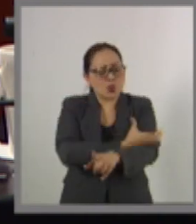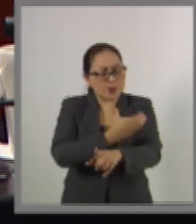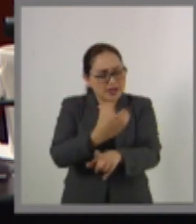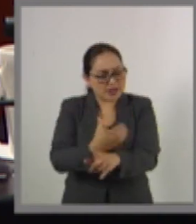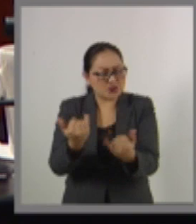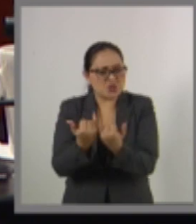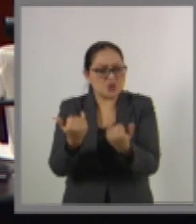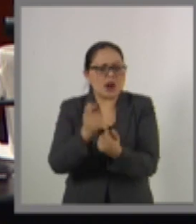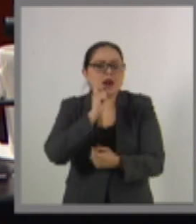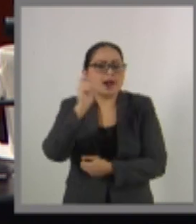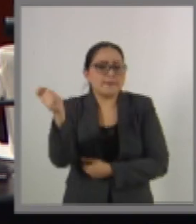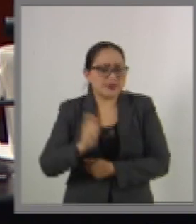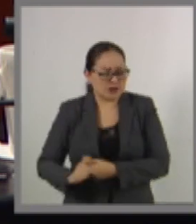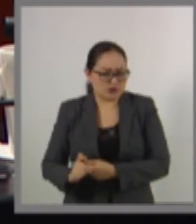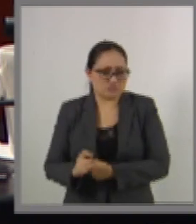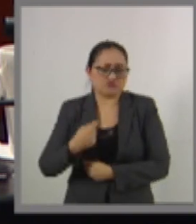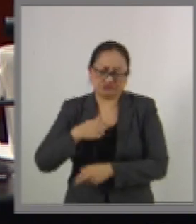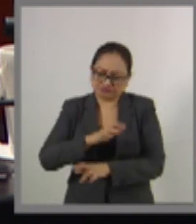amigo.